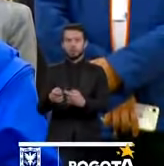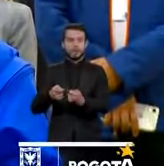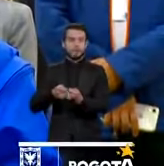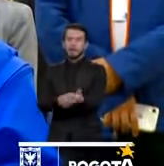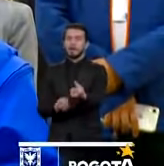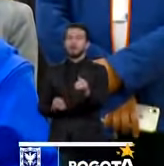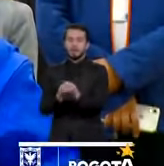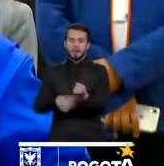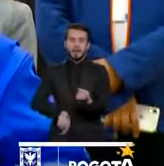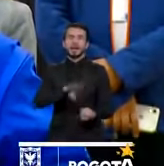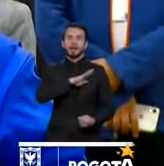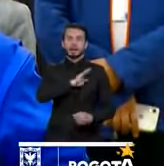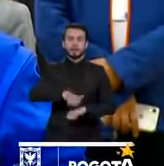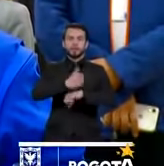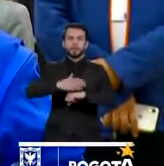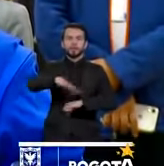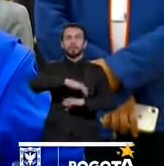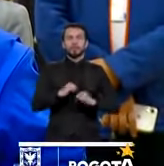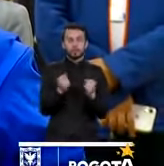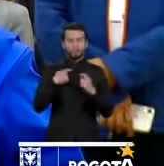Mayor de Bogotá.